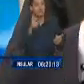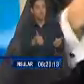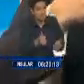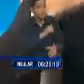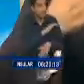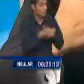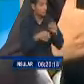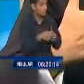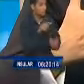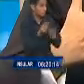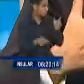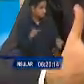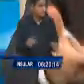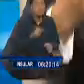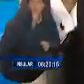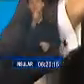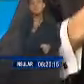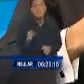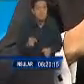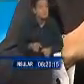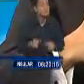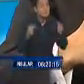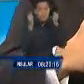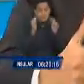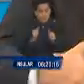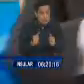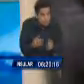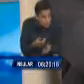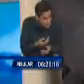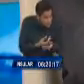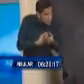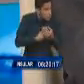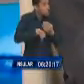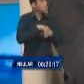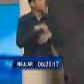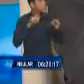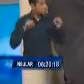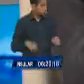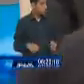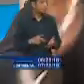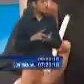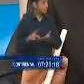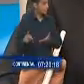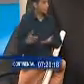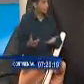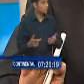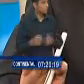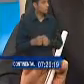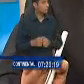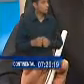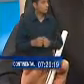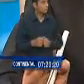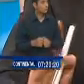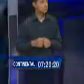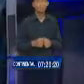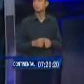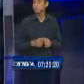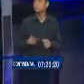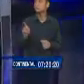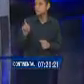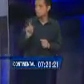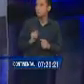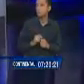la población esté más envejecida, poder recuperar esos valores para poder financiar las jubilaciones. Ese es el concepto. Esto es. Mira, suponte